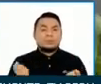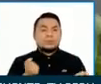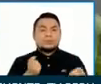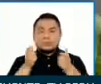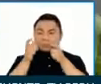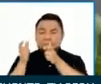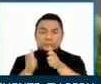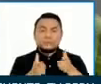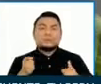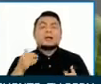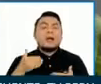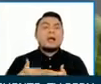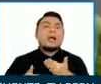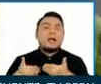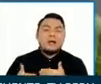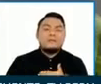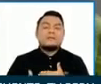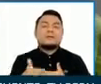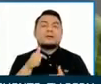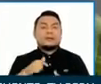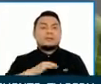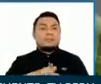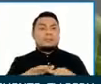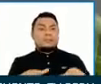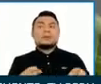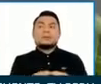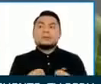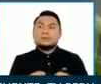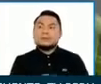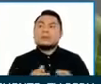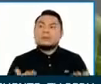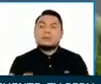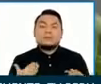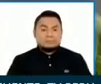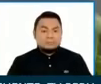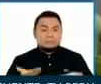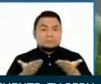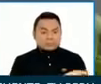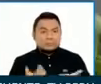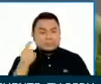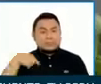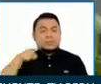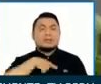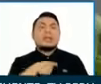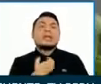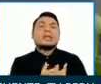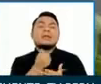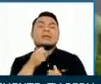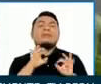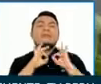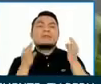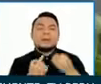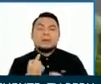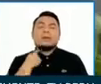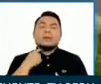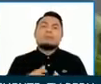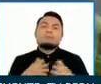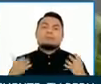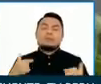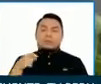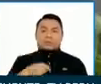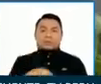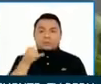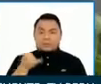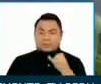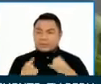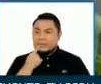controlen el avance de la pandemia, sino que también contribuyan a las economías familiares que se han visto tan golpeadas en el último tiempo,